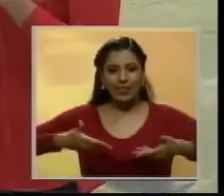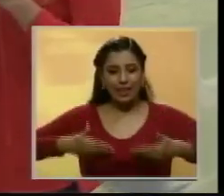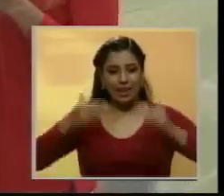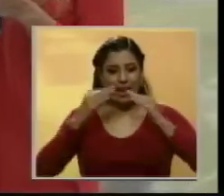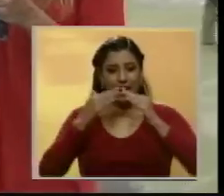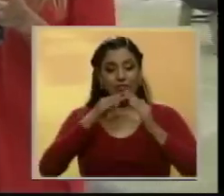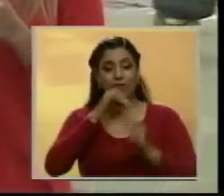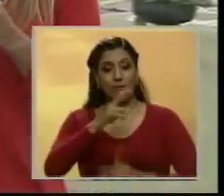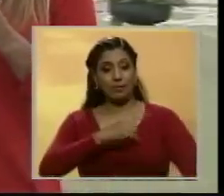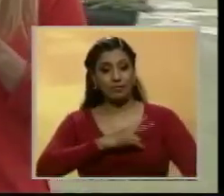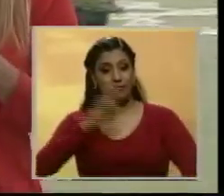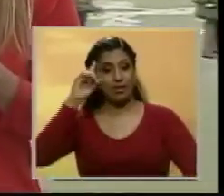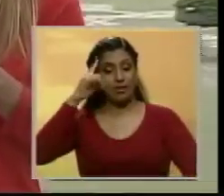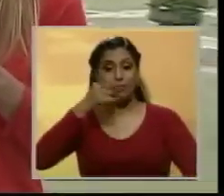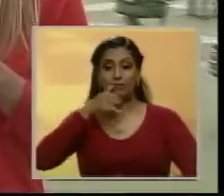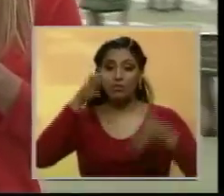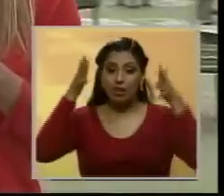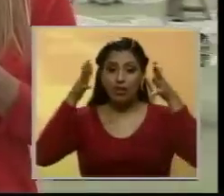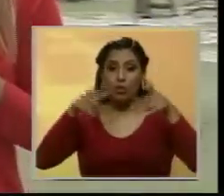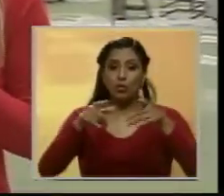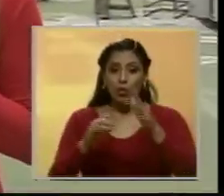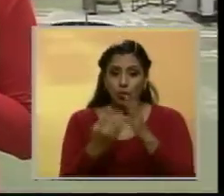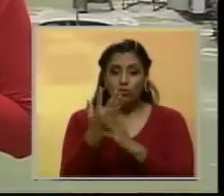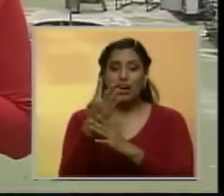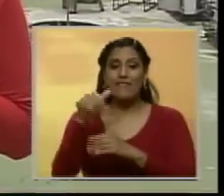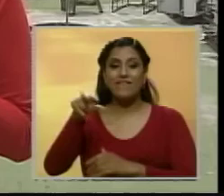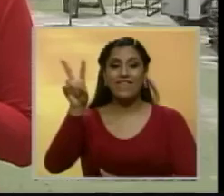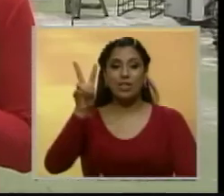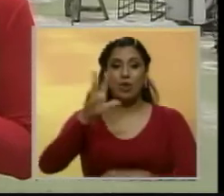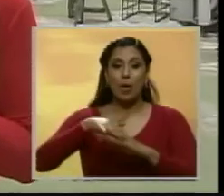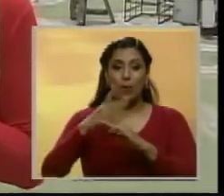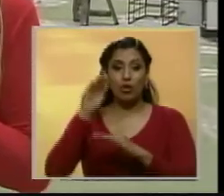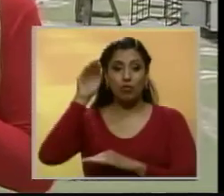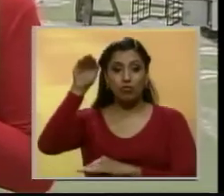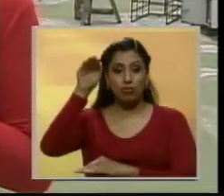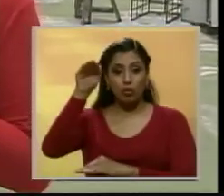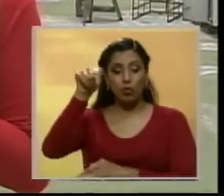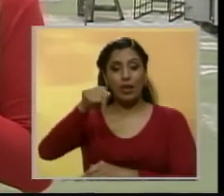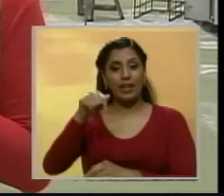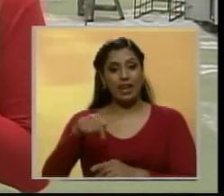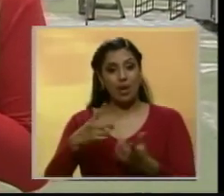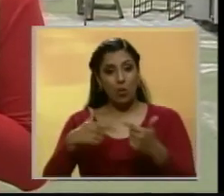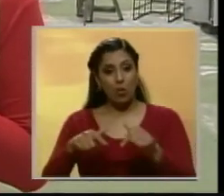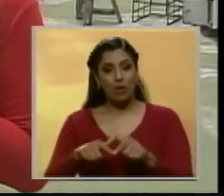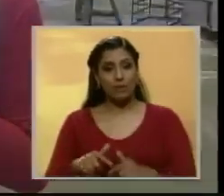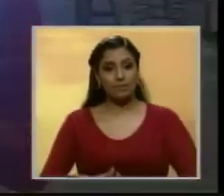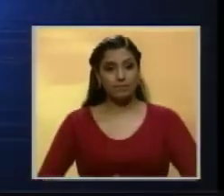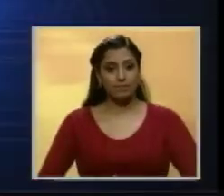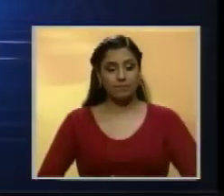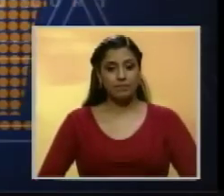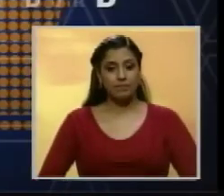vivienda. Noticiero Venevisión te recomienda que eches raíces en tierra venezolana, porque el futuro está en la raíz.